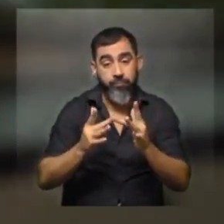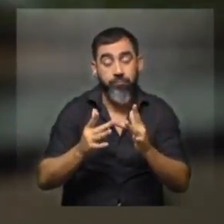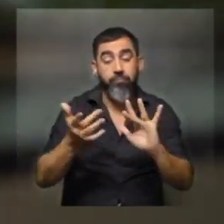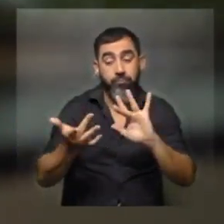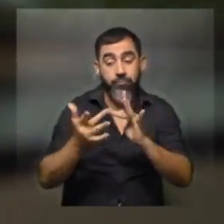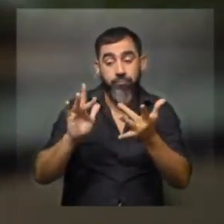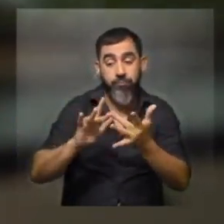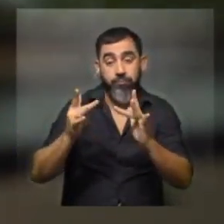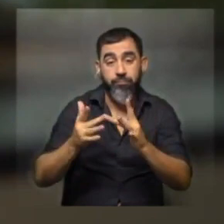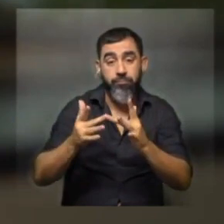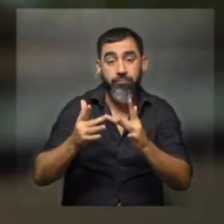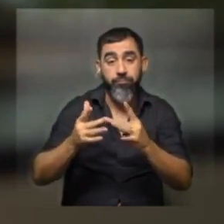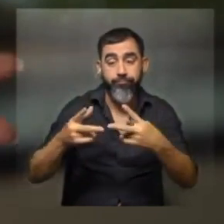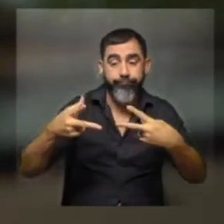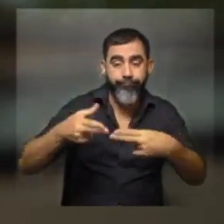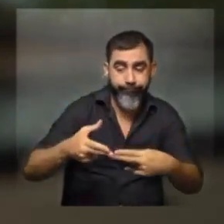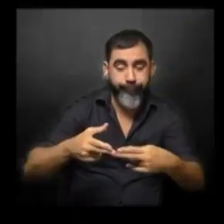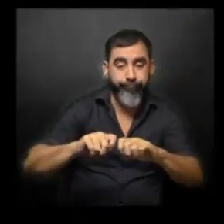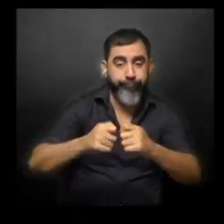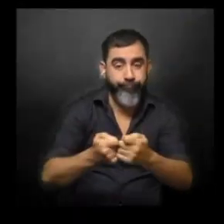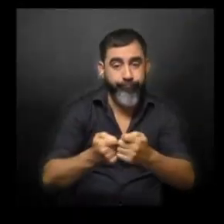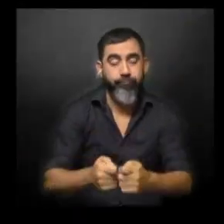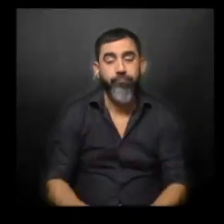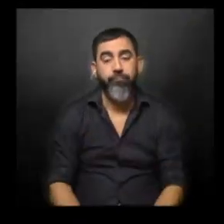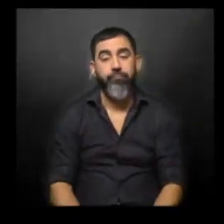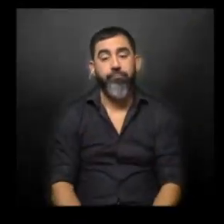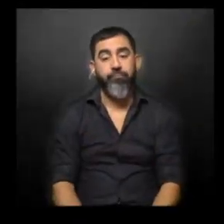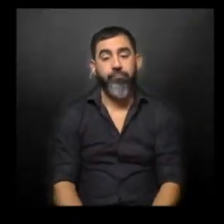esas conexiones están interrumpidas.